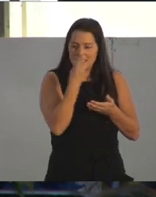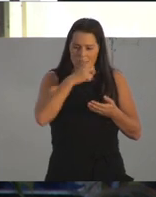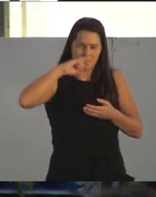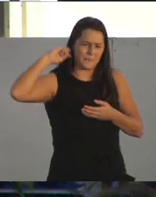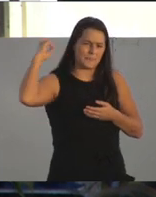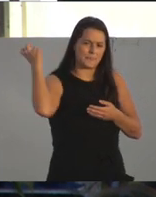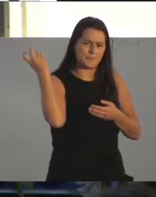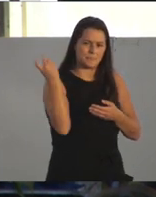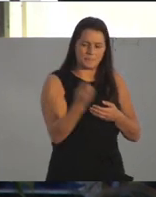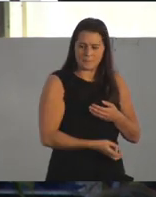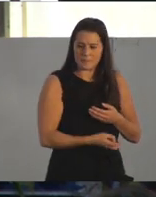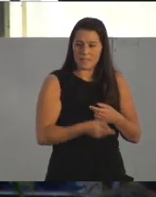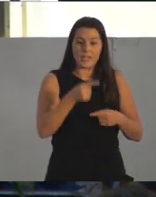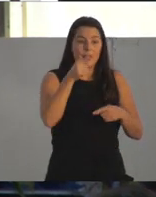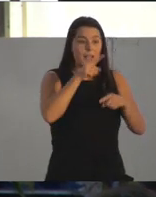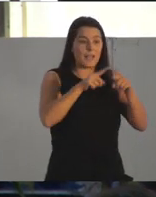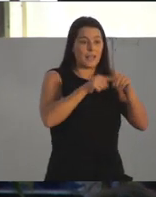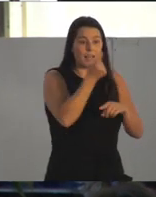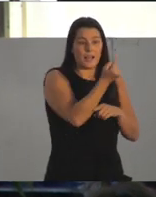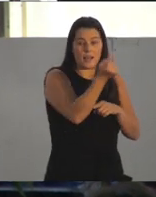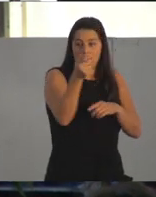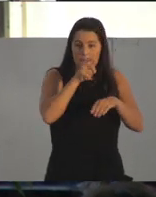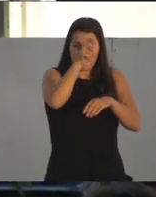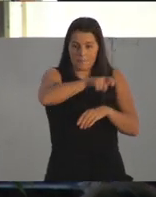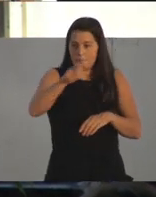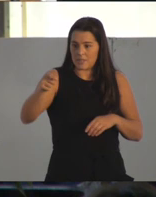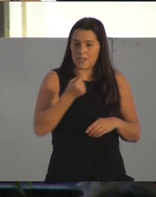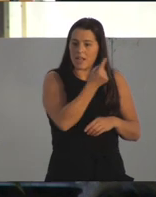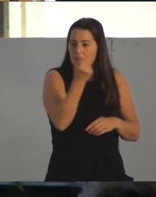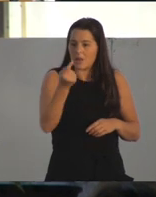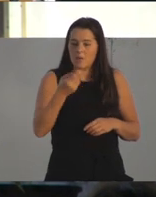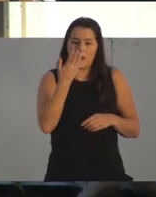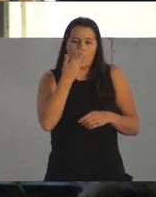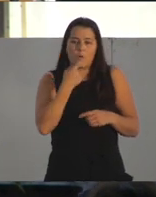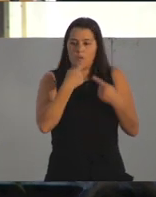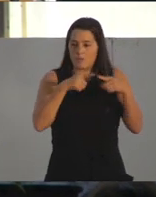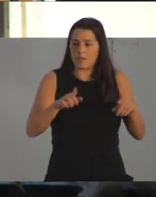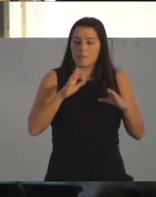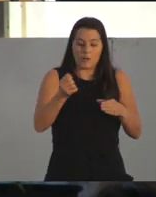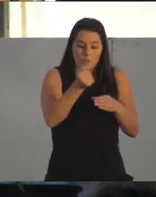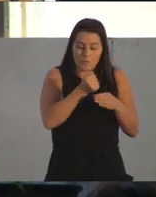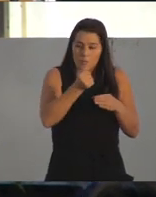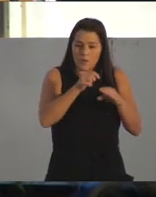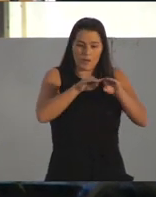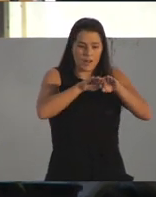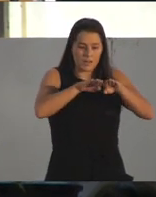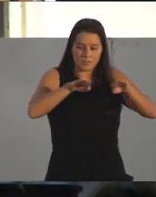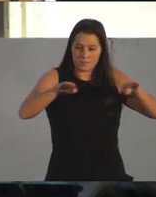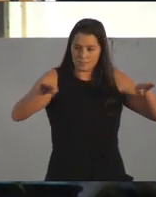está preparado para personas que no tienen masticación. Tiene que ser básicamente liso y homogéneo. Tenemos que evitar que